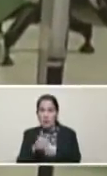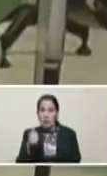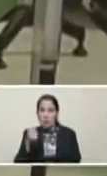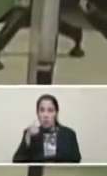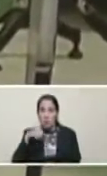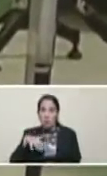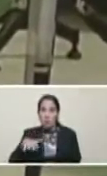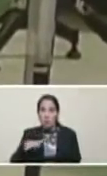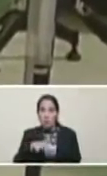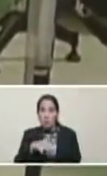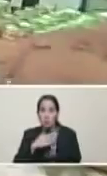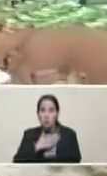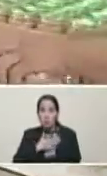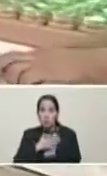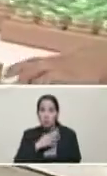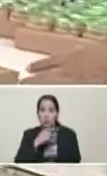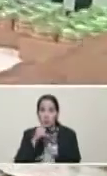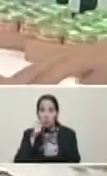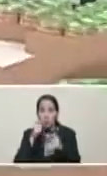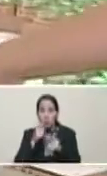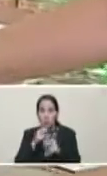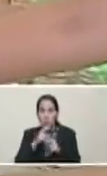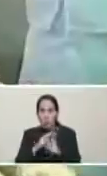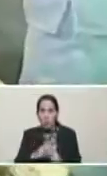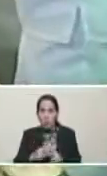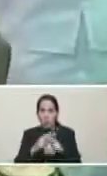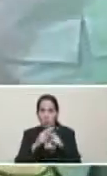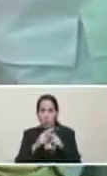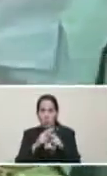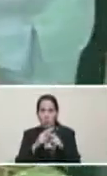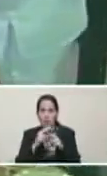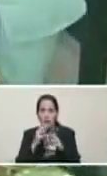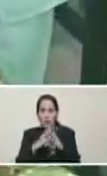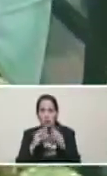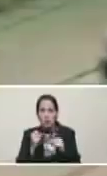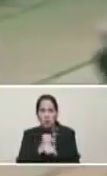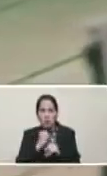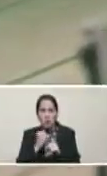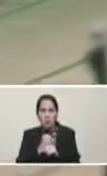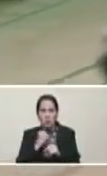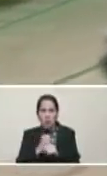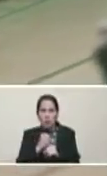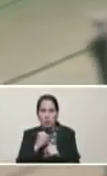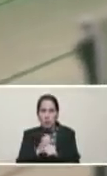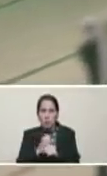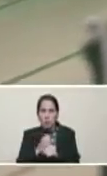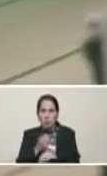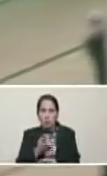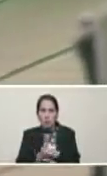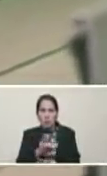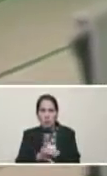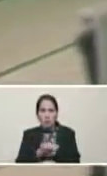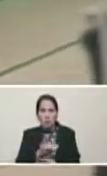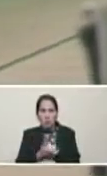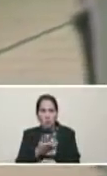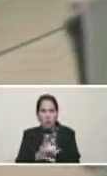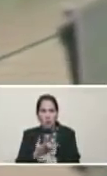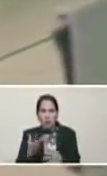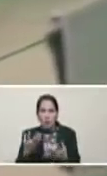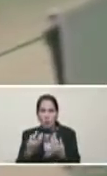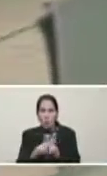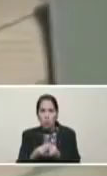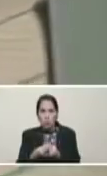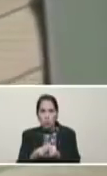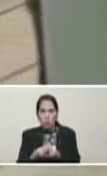yo quiero hacer un reconocimiento a todos los trabajadores a todas las trabajadoras del municipio monagas porque en conjunto